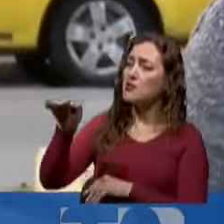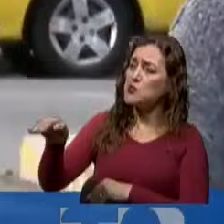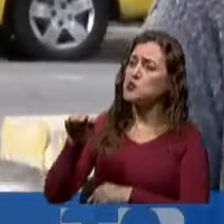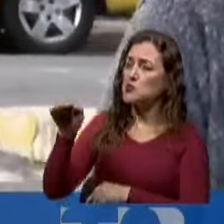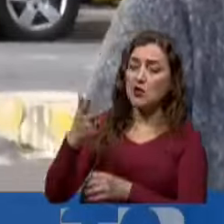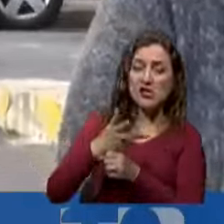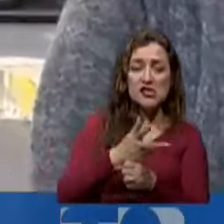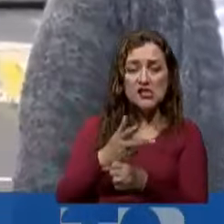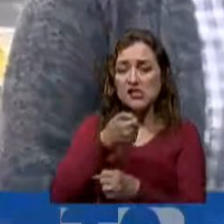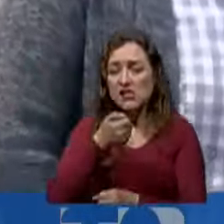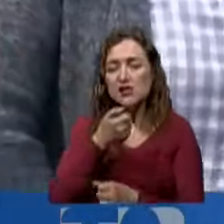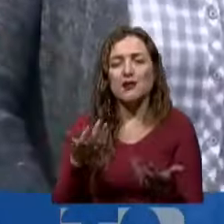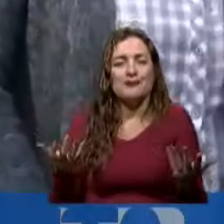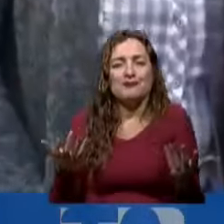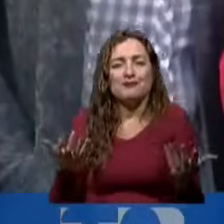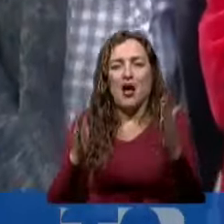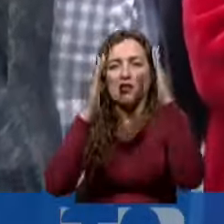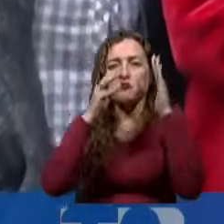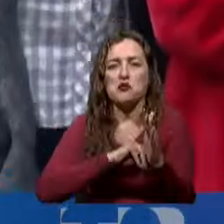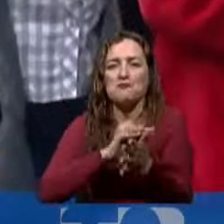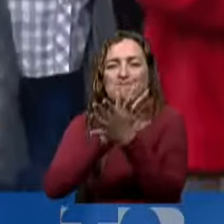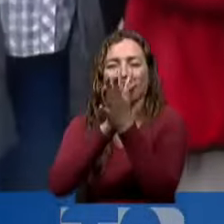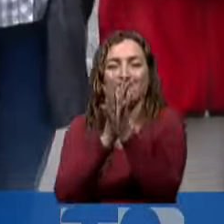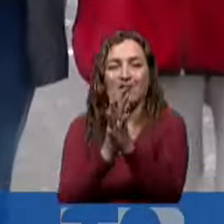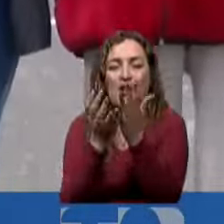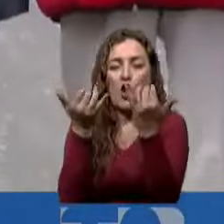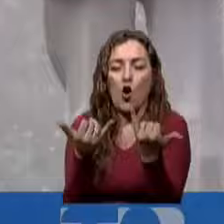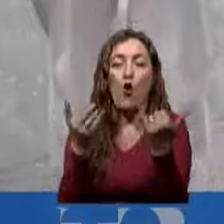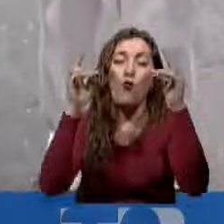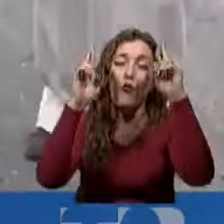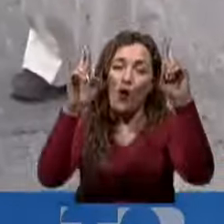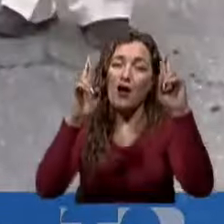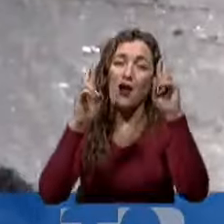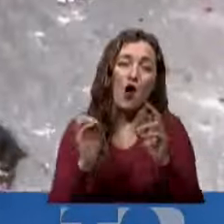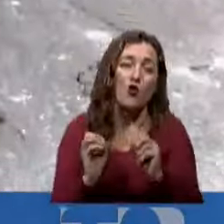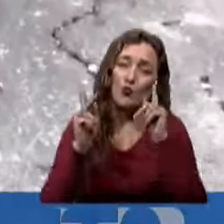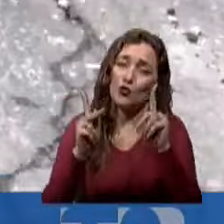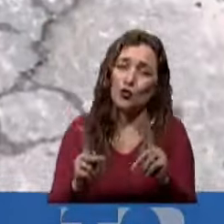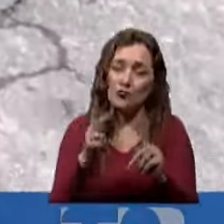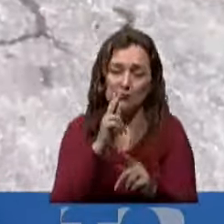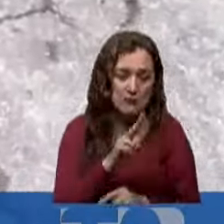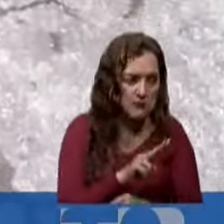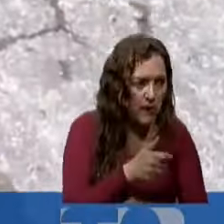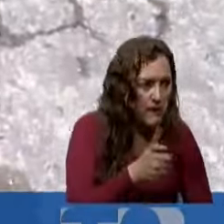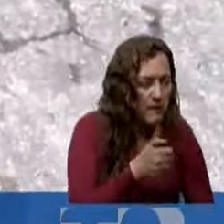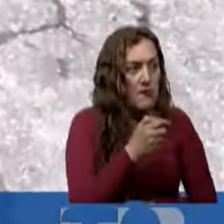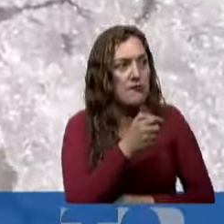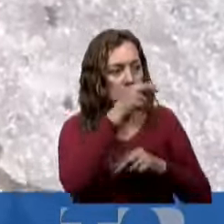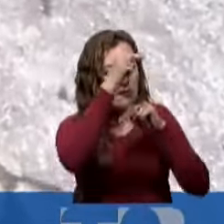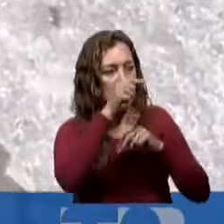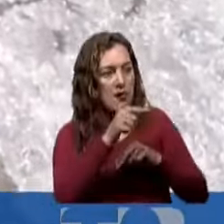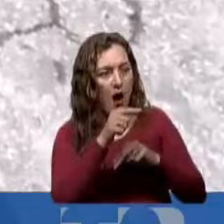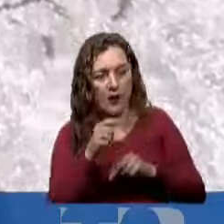venido a ustedes, pero lamentablemente no hemos sido atendidos. Y hoy, ojalá sea la oportunidad para que nos atiendan.